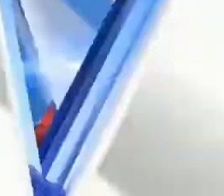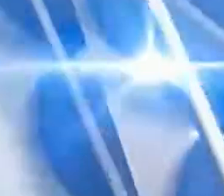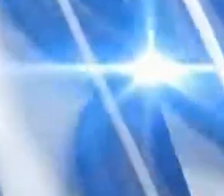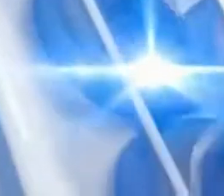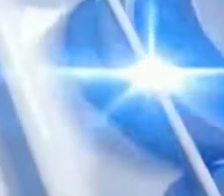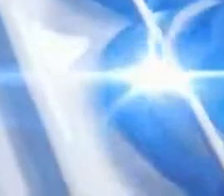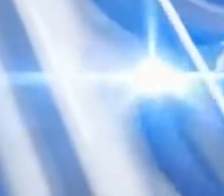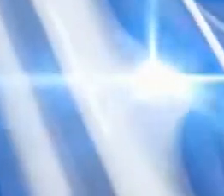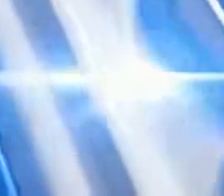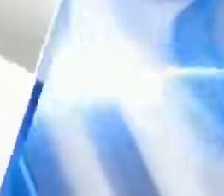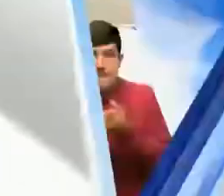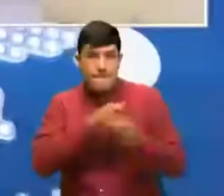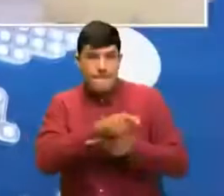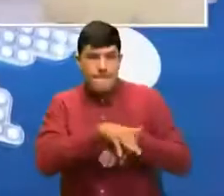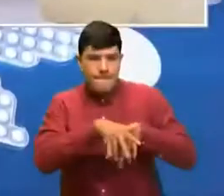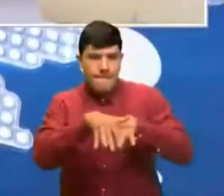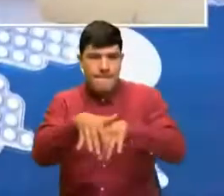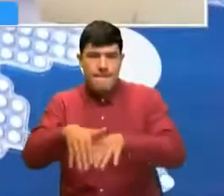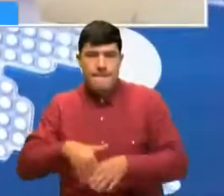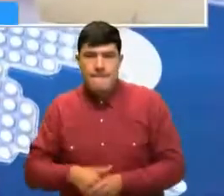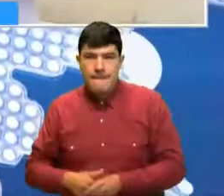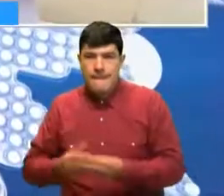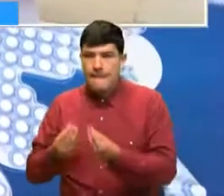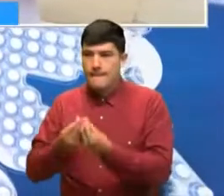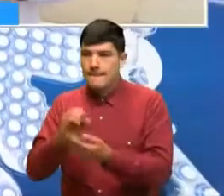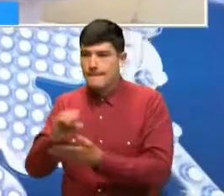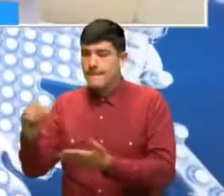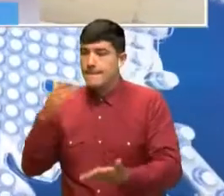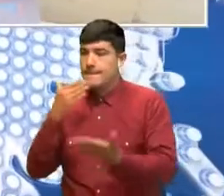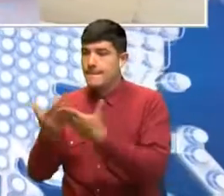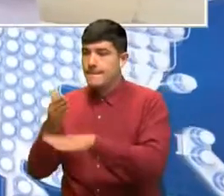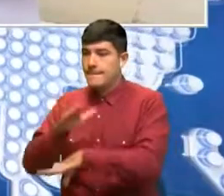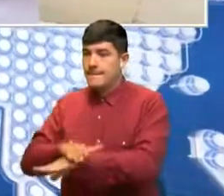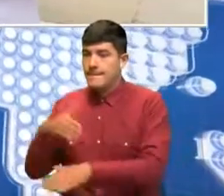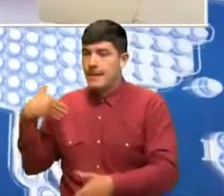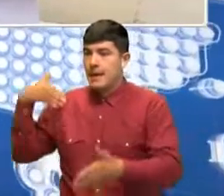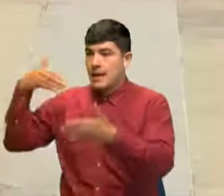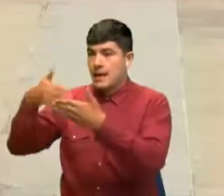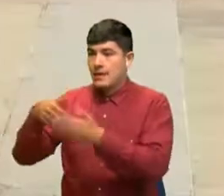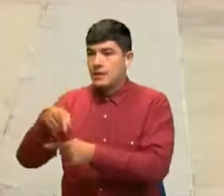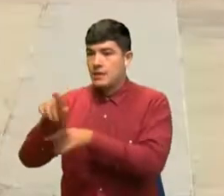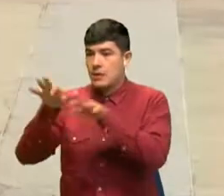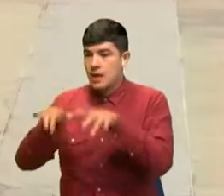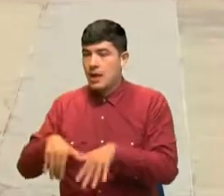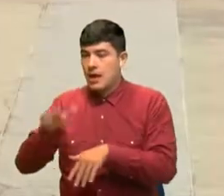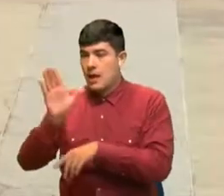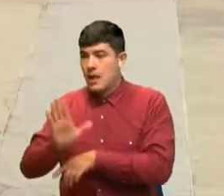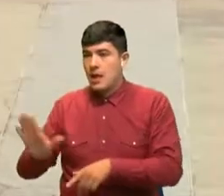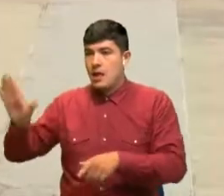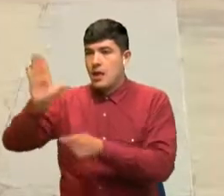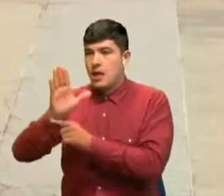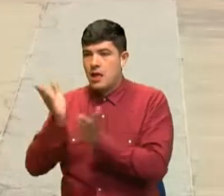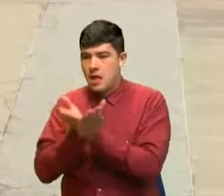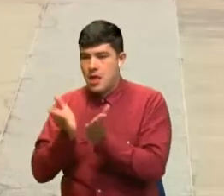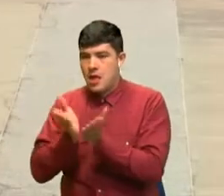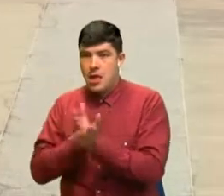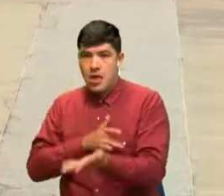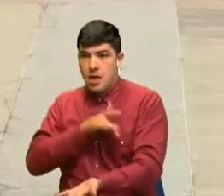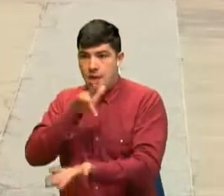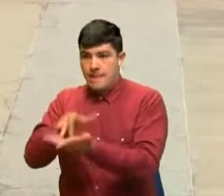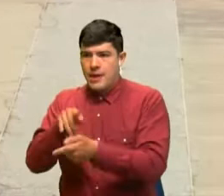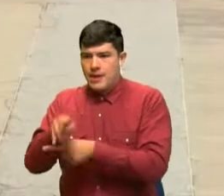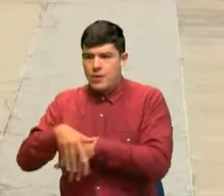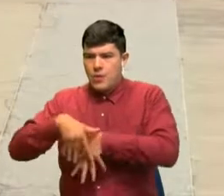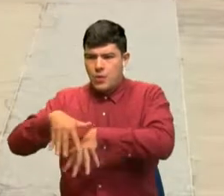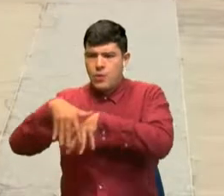protesta compañeros que tal buenas tardes pues hasta la secretaria departamental de educación llegaron las movilizaciones